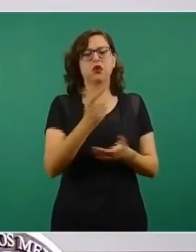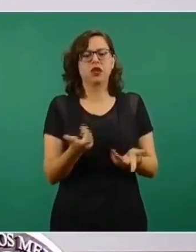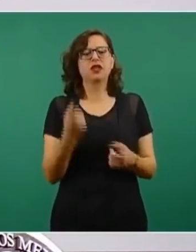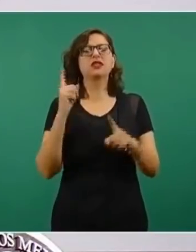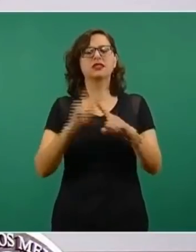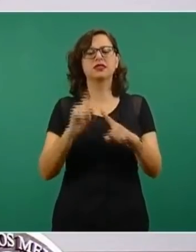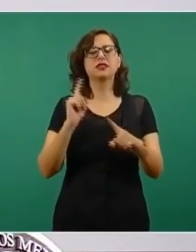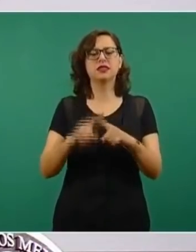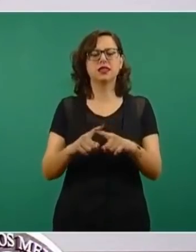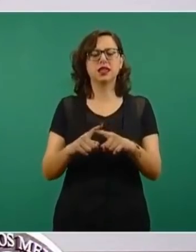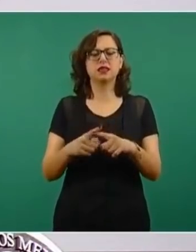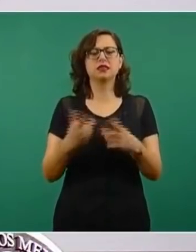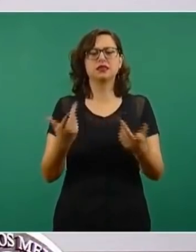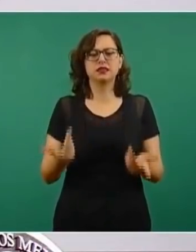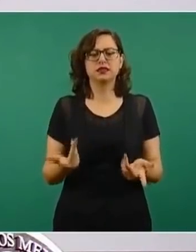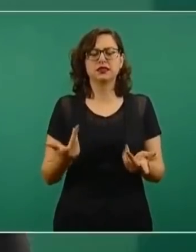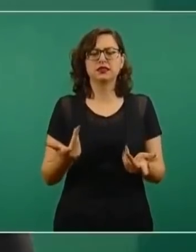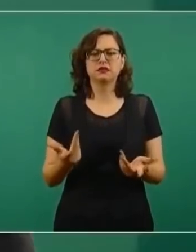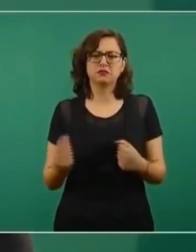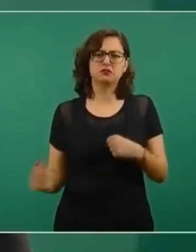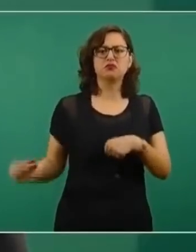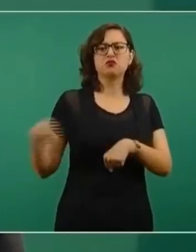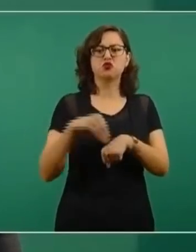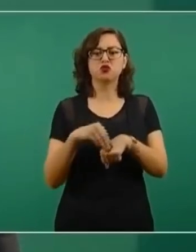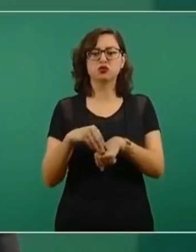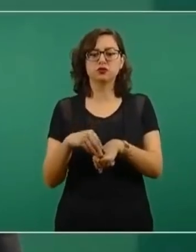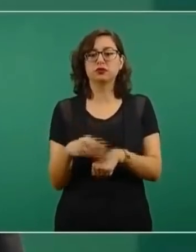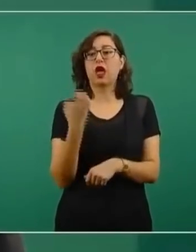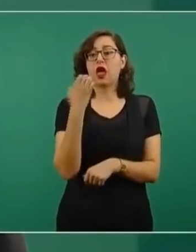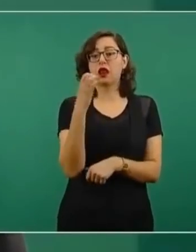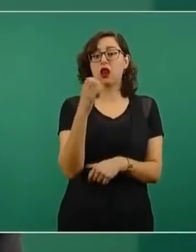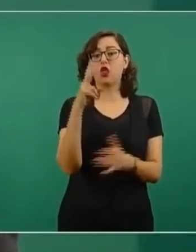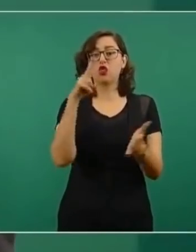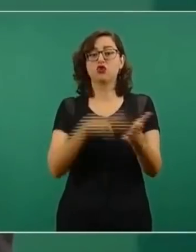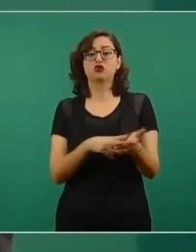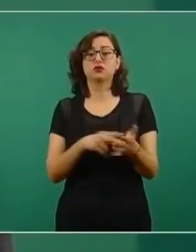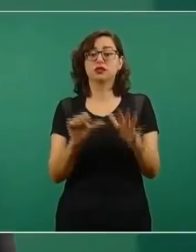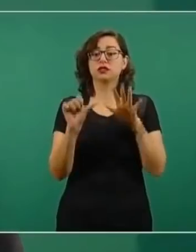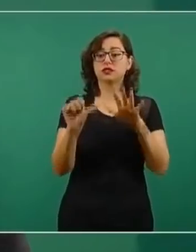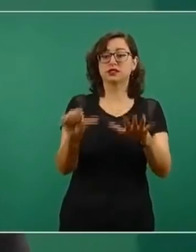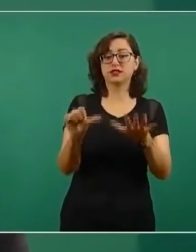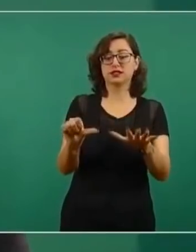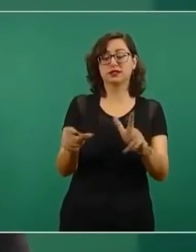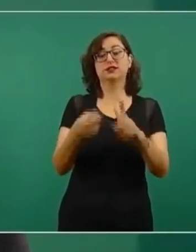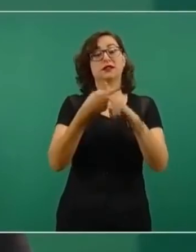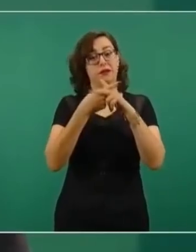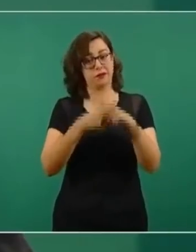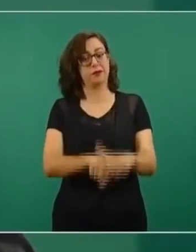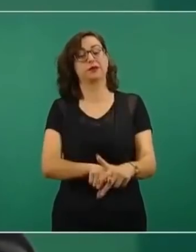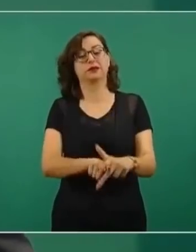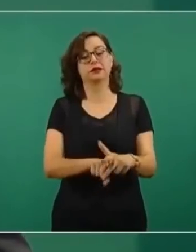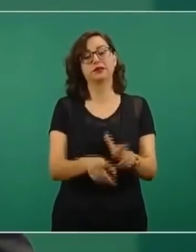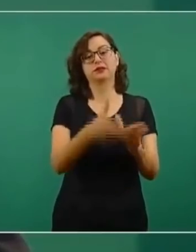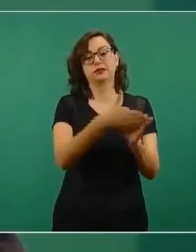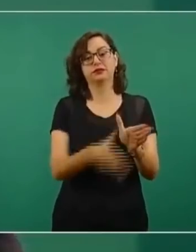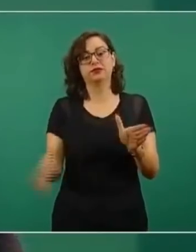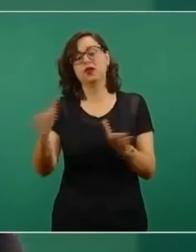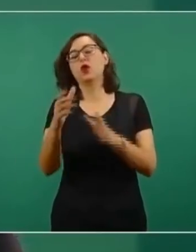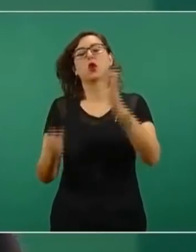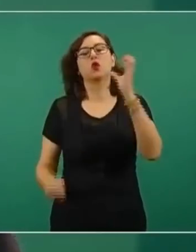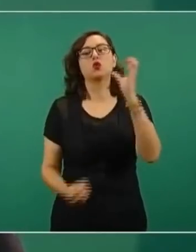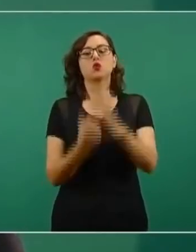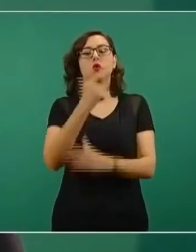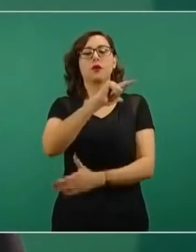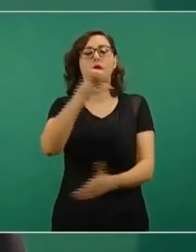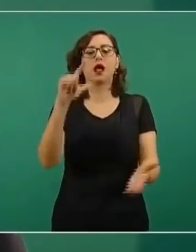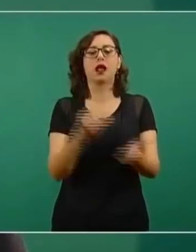de enero del 2016, cuando el mercado eléctrico mayorista entra en operación a razón de la publicación de la